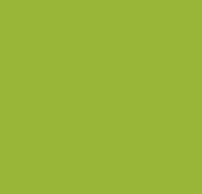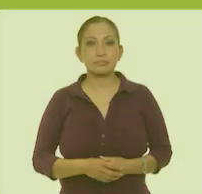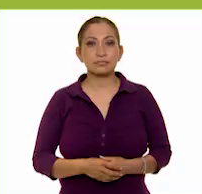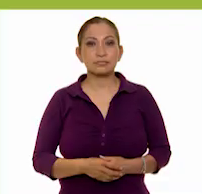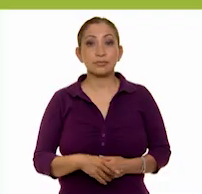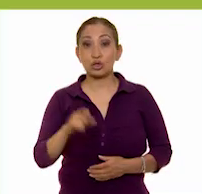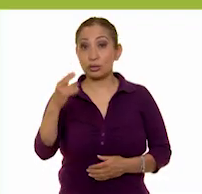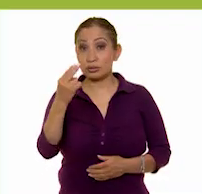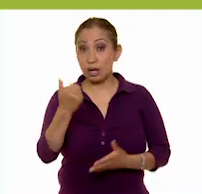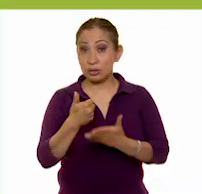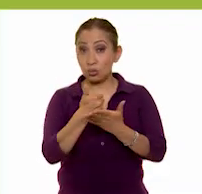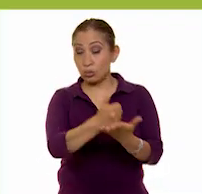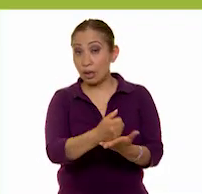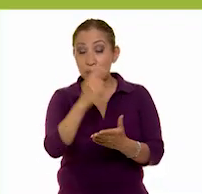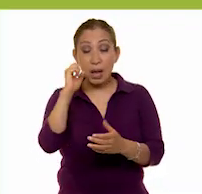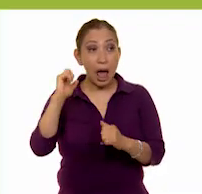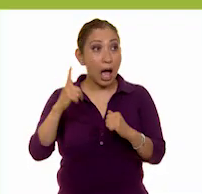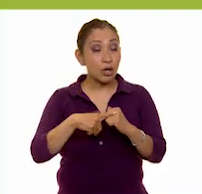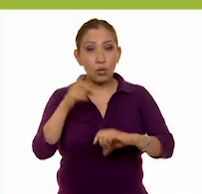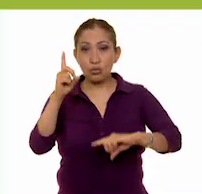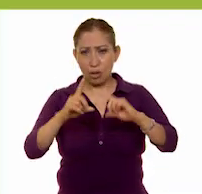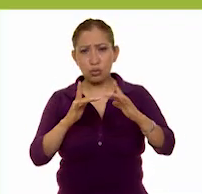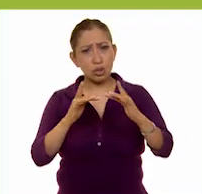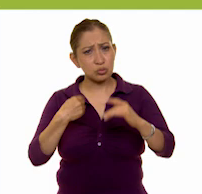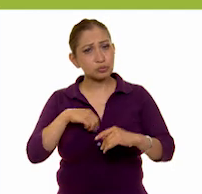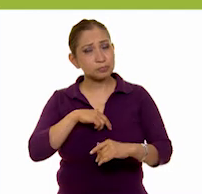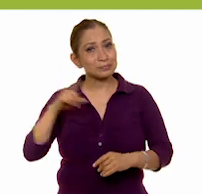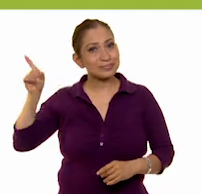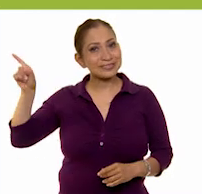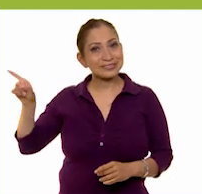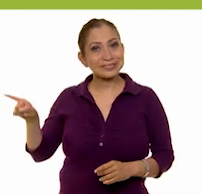Si necesitas ayuda para resolver tus dudas, contáctanos.